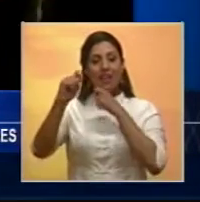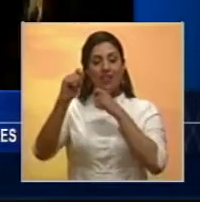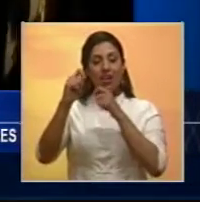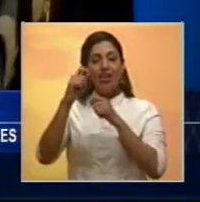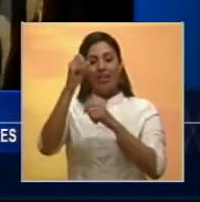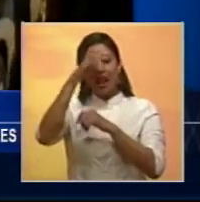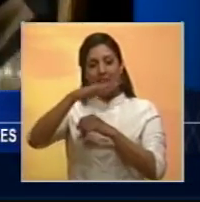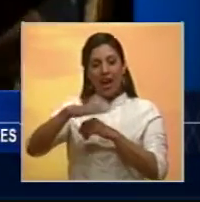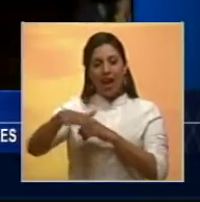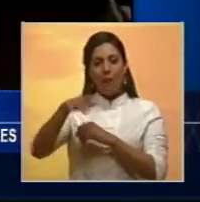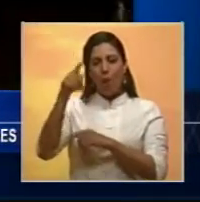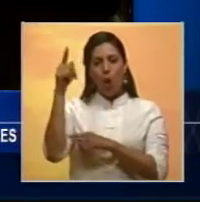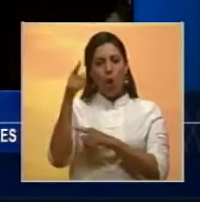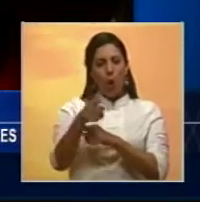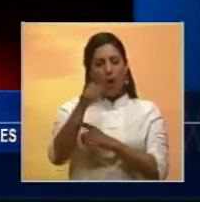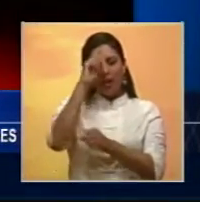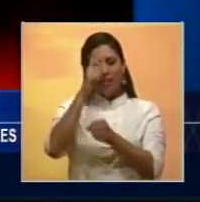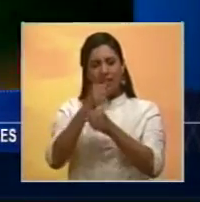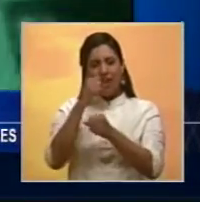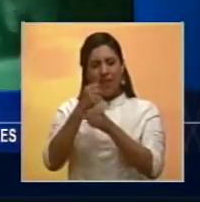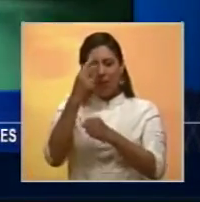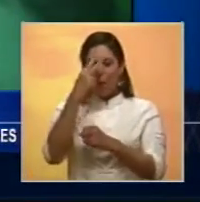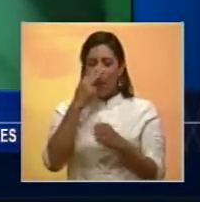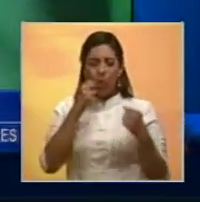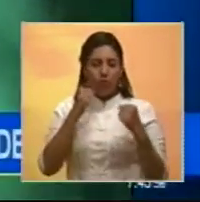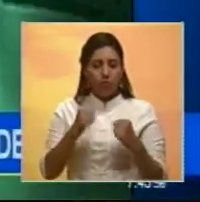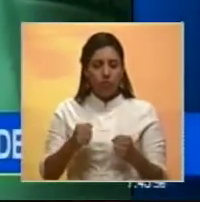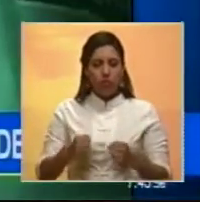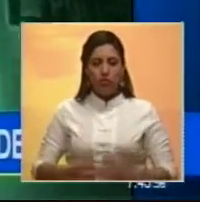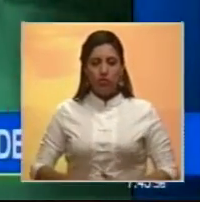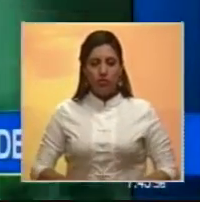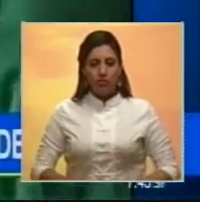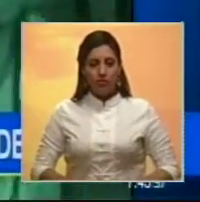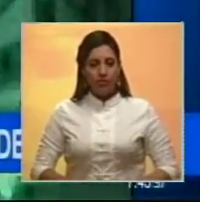zonas rurales donde eran obligados a trabajar en condiciones infrahumanas.